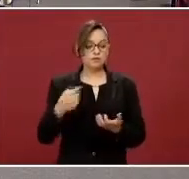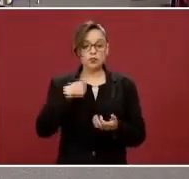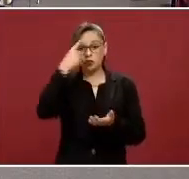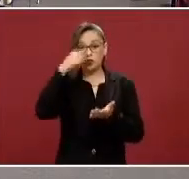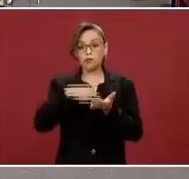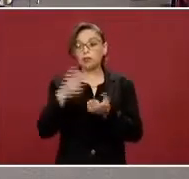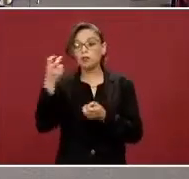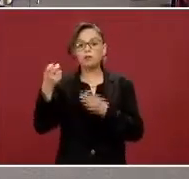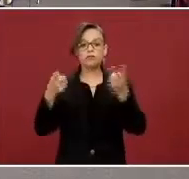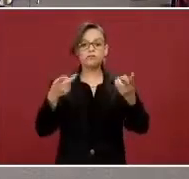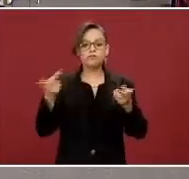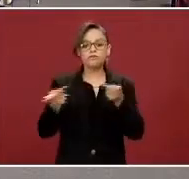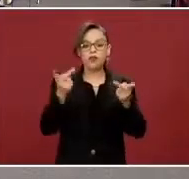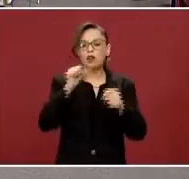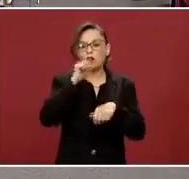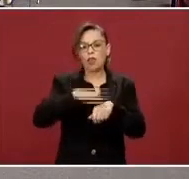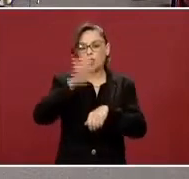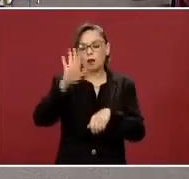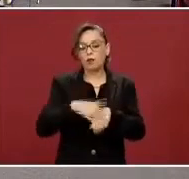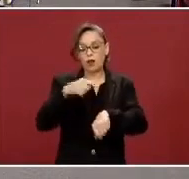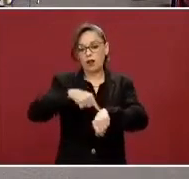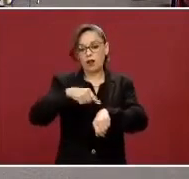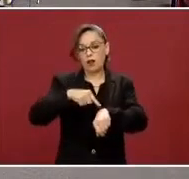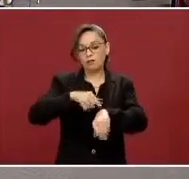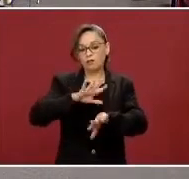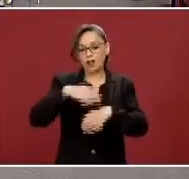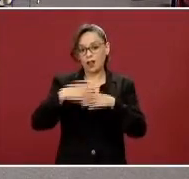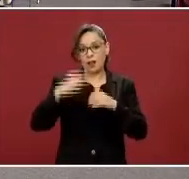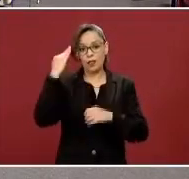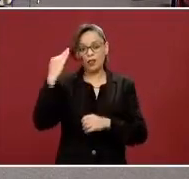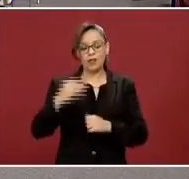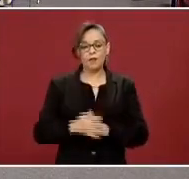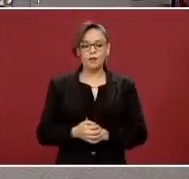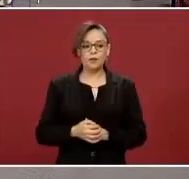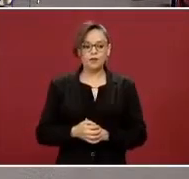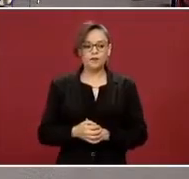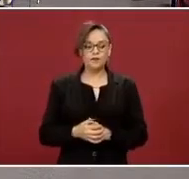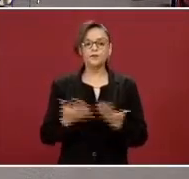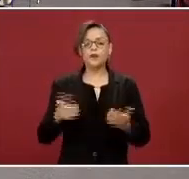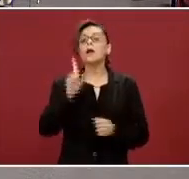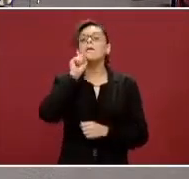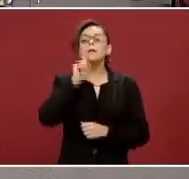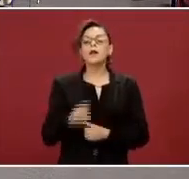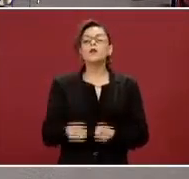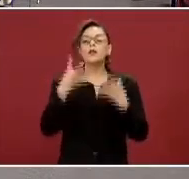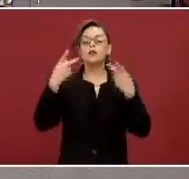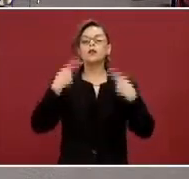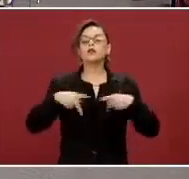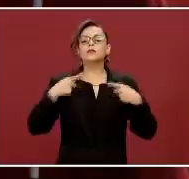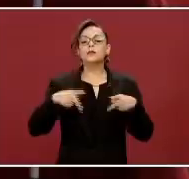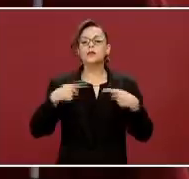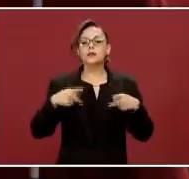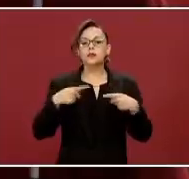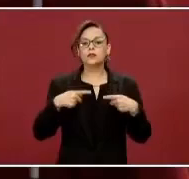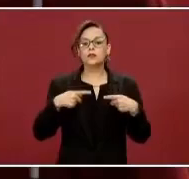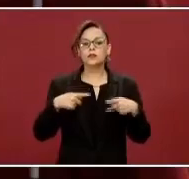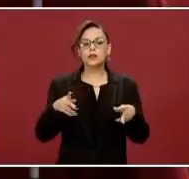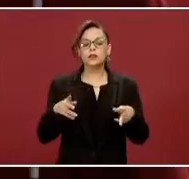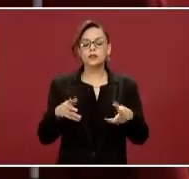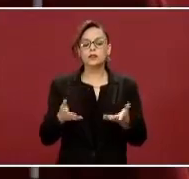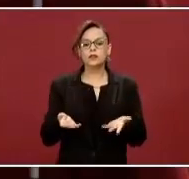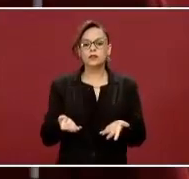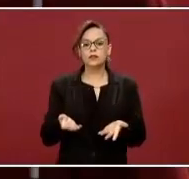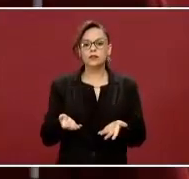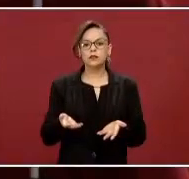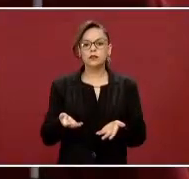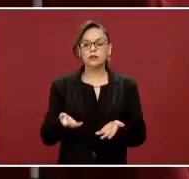lo que me están marcando el reloj. En mi caso sería precisiones. Mañana, ¿cuántas personas dejarían de estar,